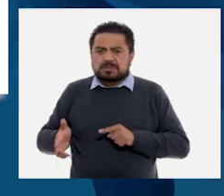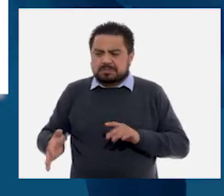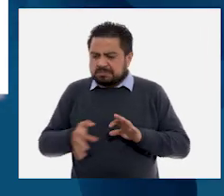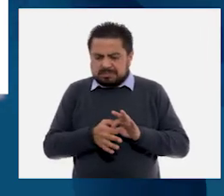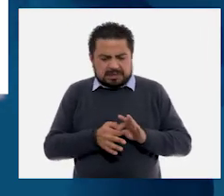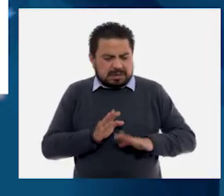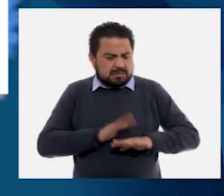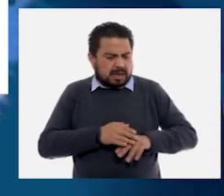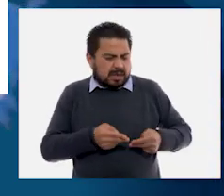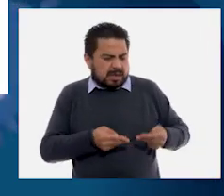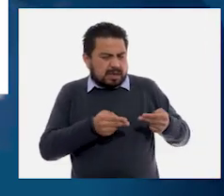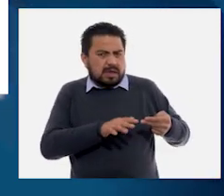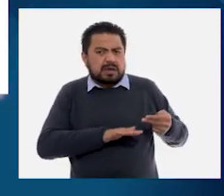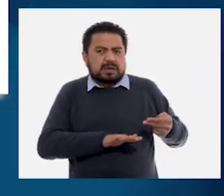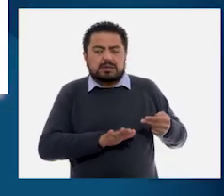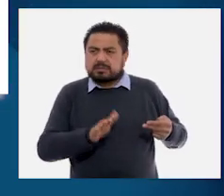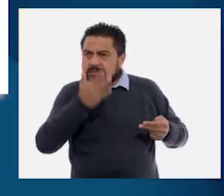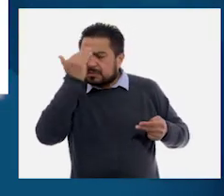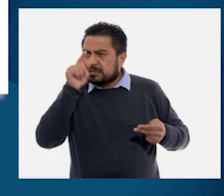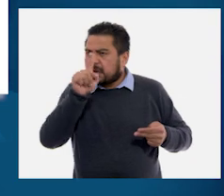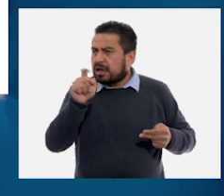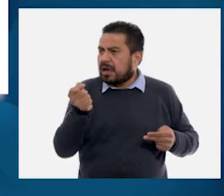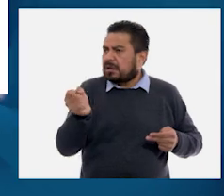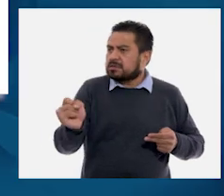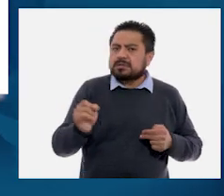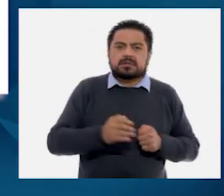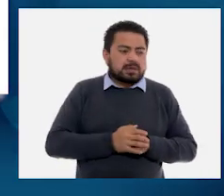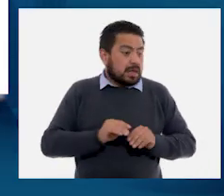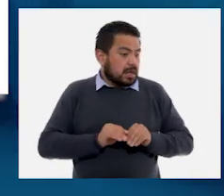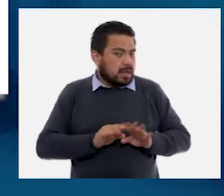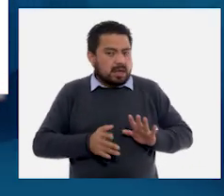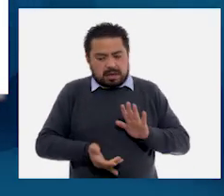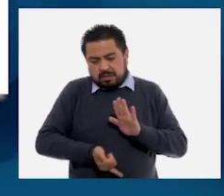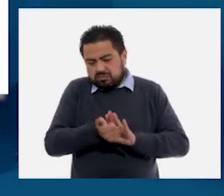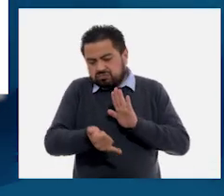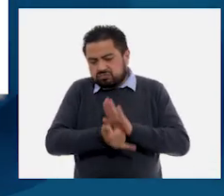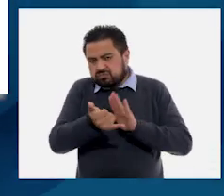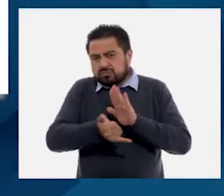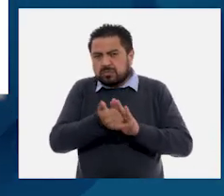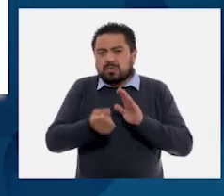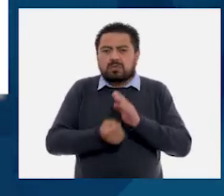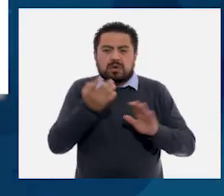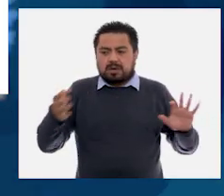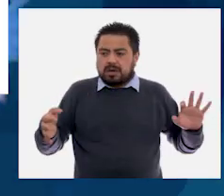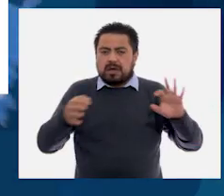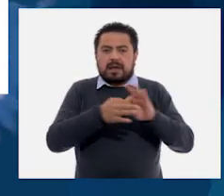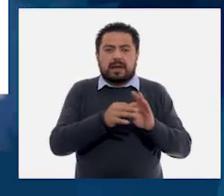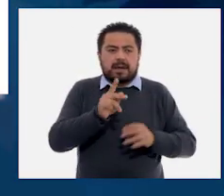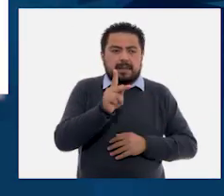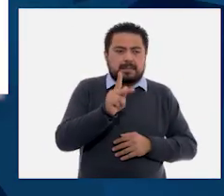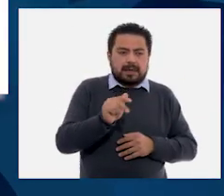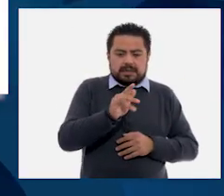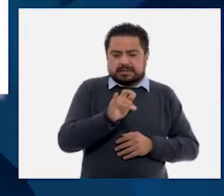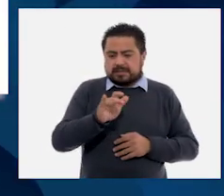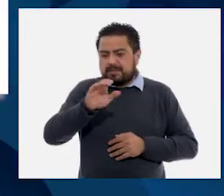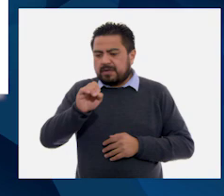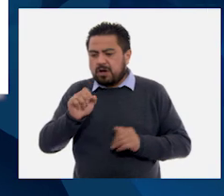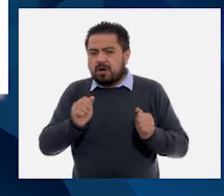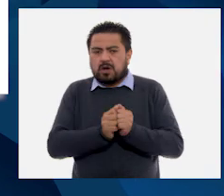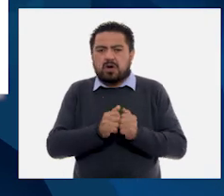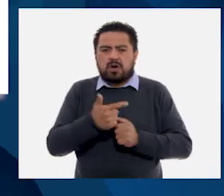muchísimo al comercio, ¿o no es así, maestra? Claro. Construir una vía que conectara la costa del Pacífico con la costa del